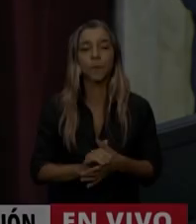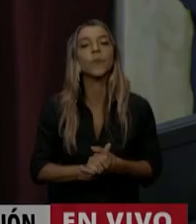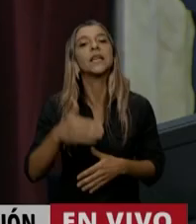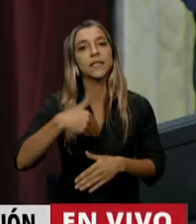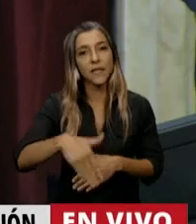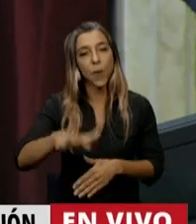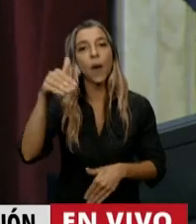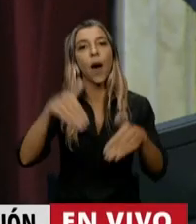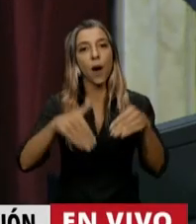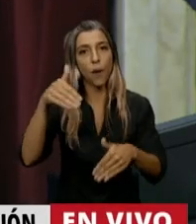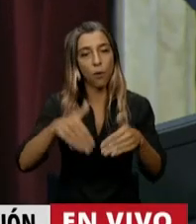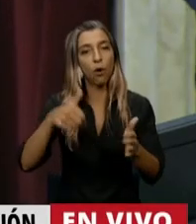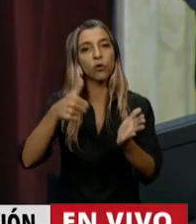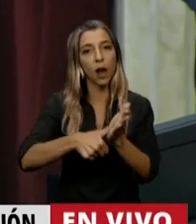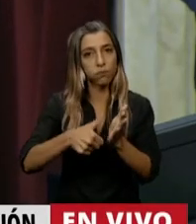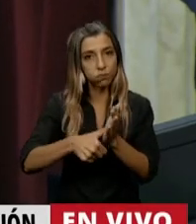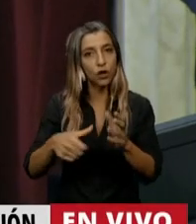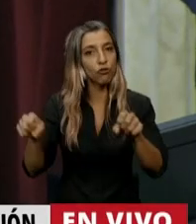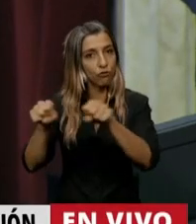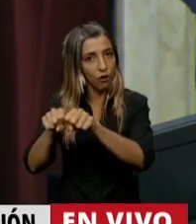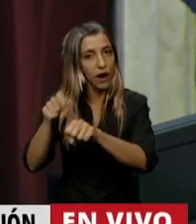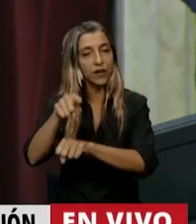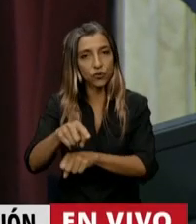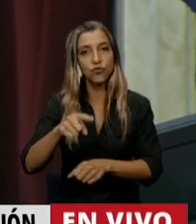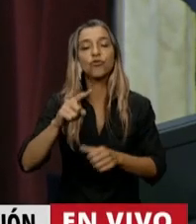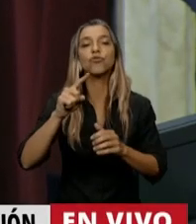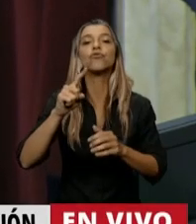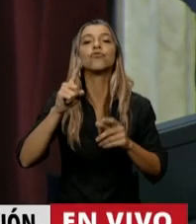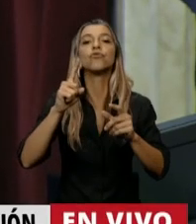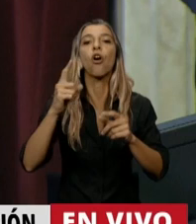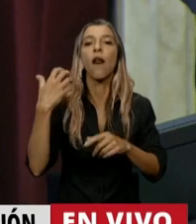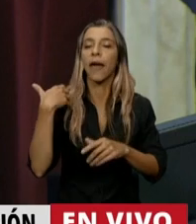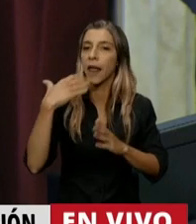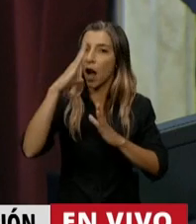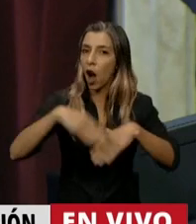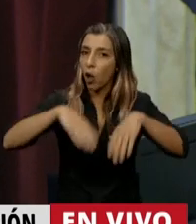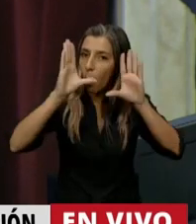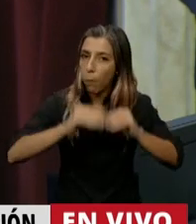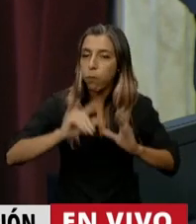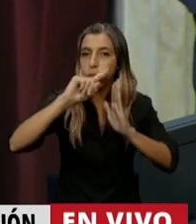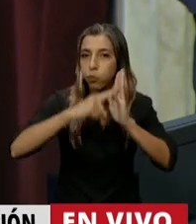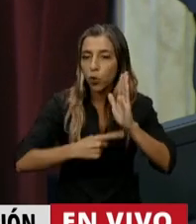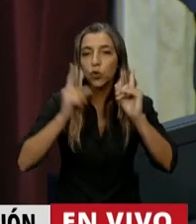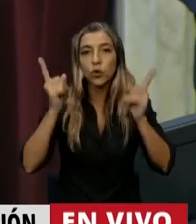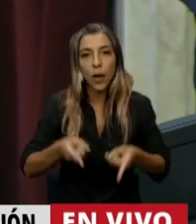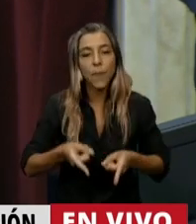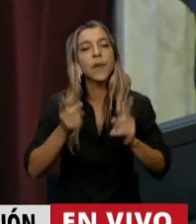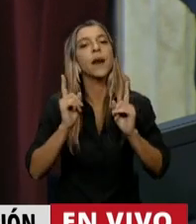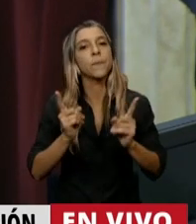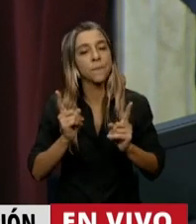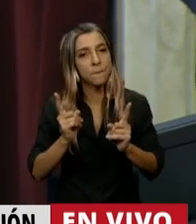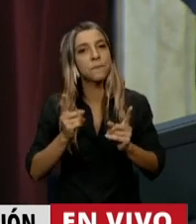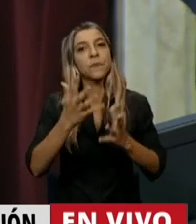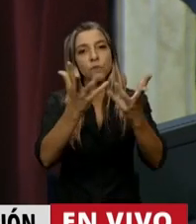se va a votar nominalmente en general y en particular el dictamen de mayoría de la comisión de recursos naturales